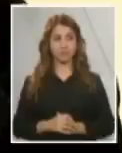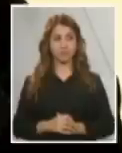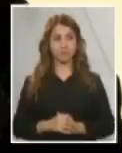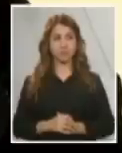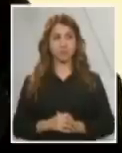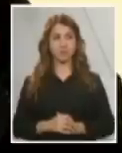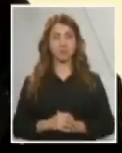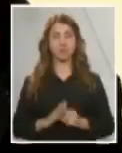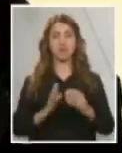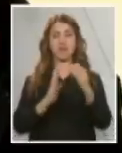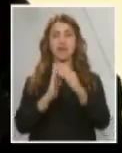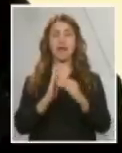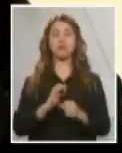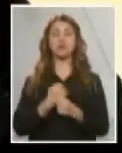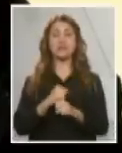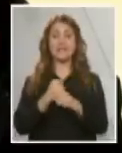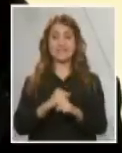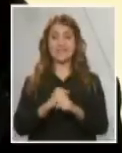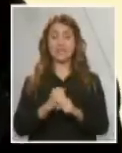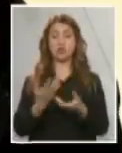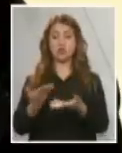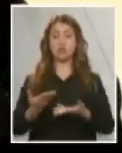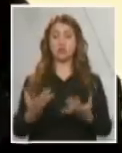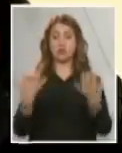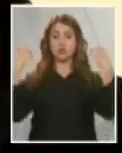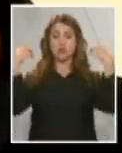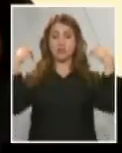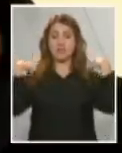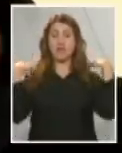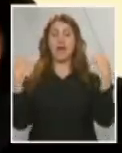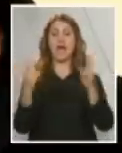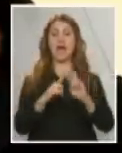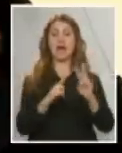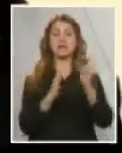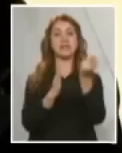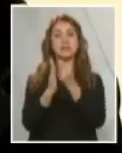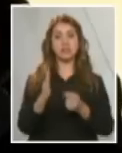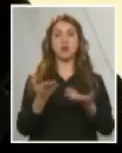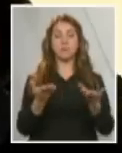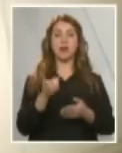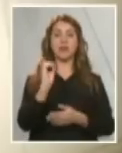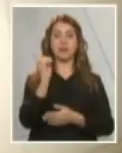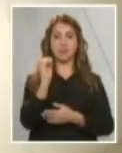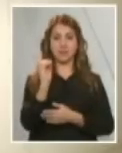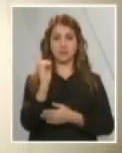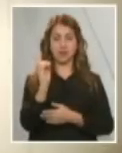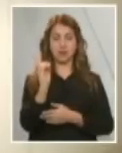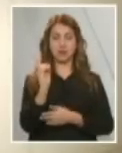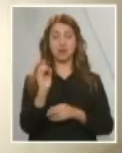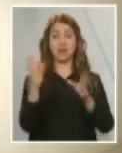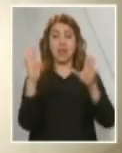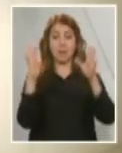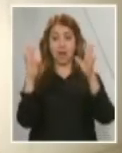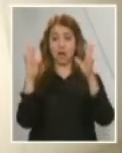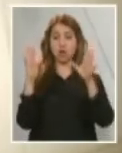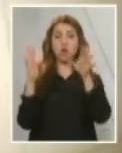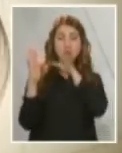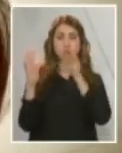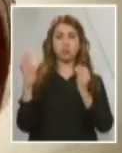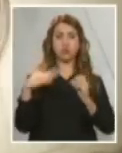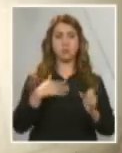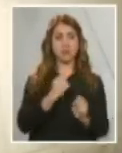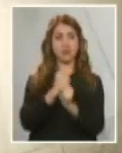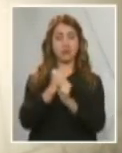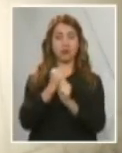Estábamos en un ramo que es taller y nos dieron como encargo hacer un diseño para discapacitados. Como las manos es algo que uso mucho en mi